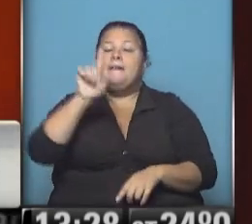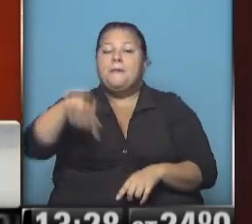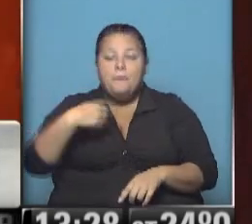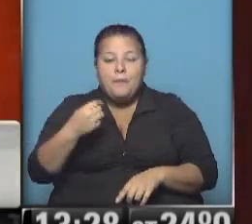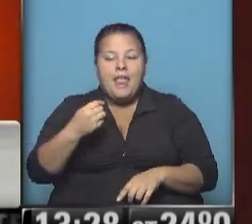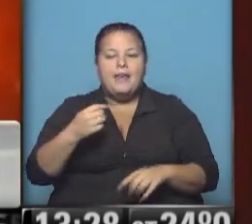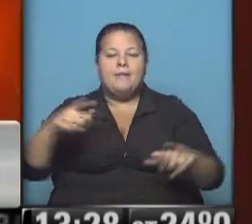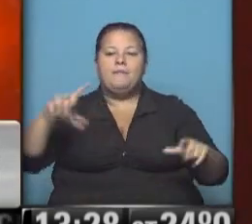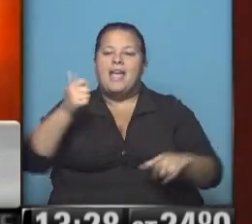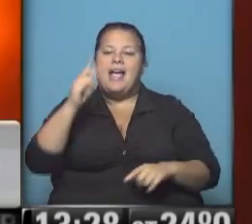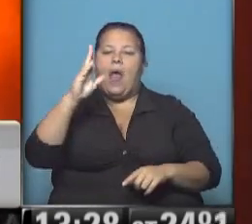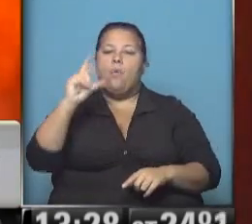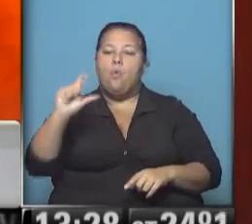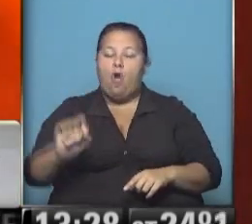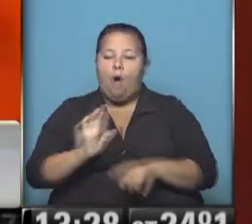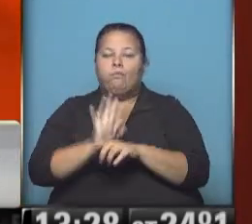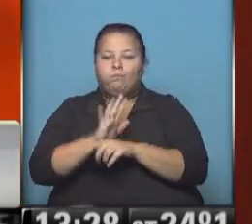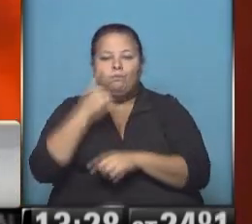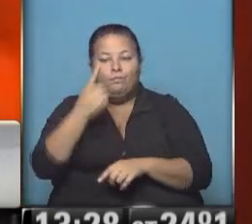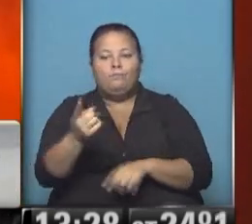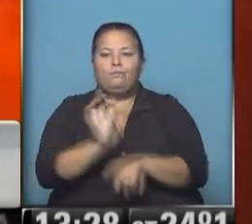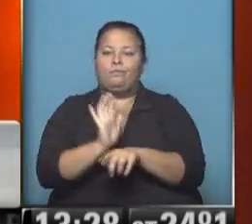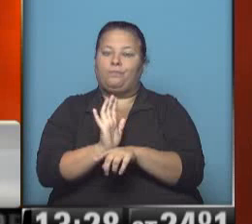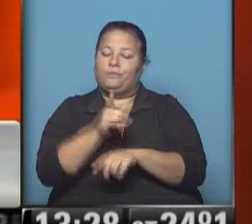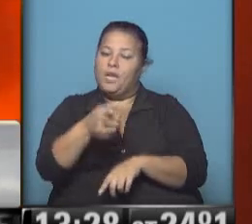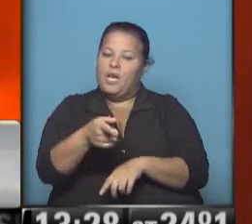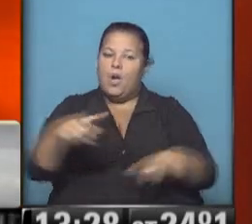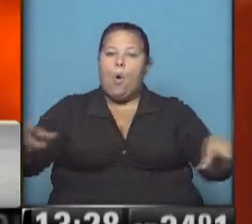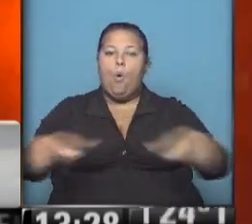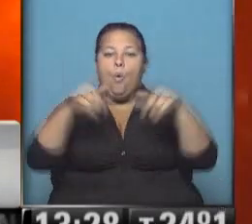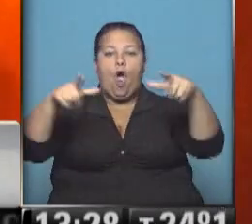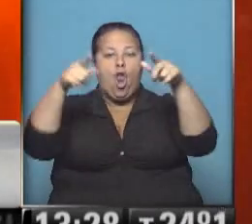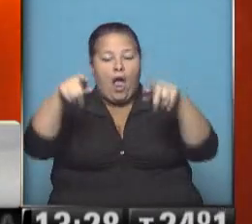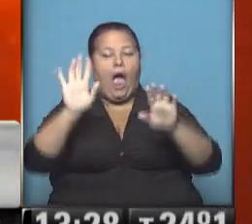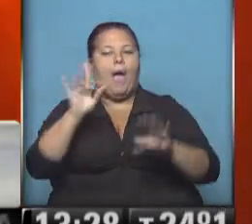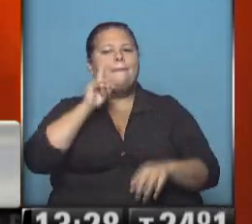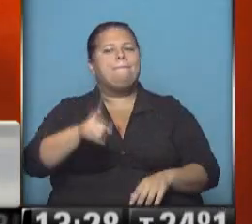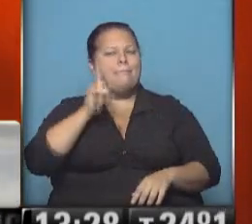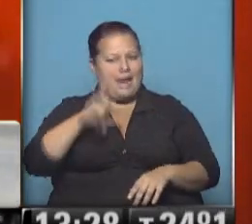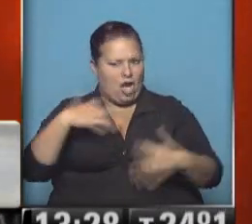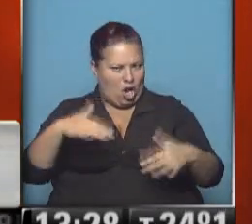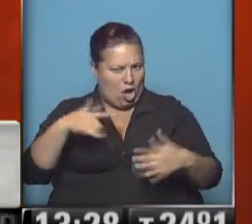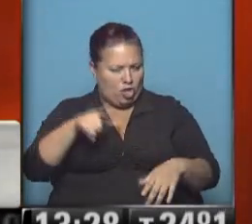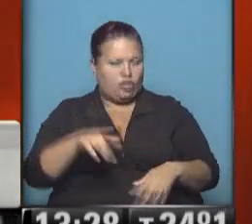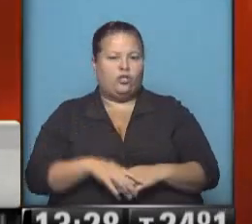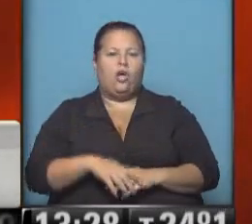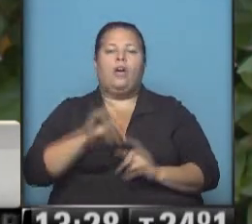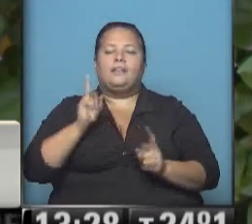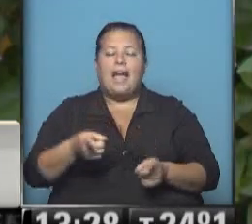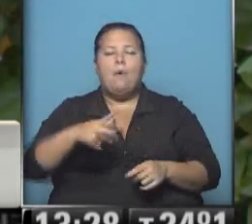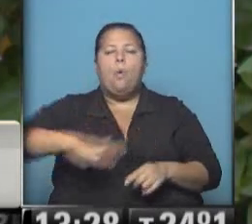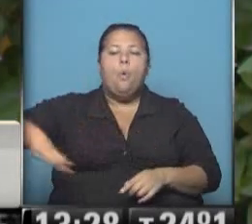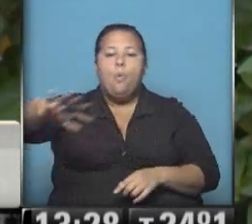el calbuco en principio sea atendido sea visto como un volcán que tiene un riesgo importante asociado Además está en una